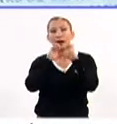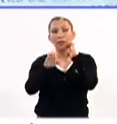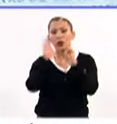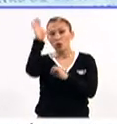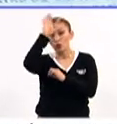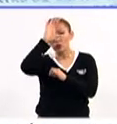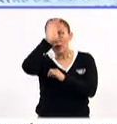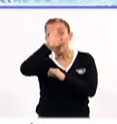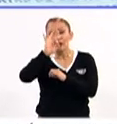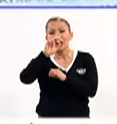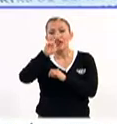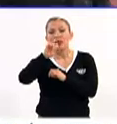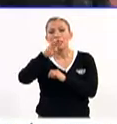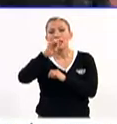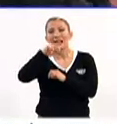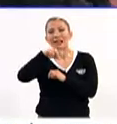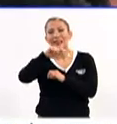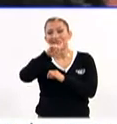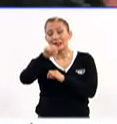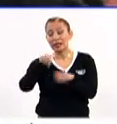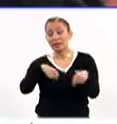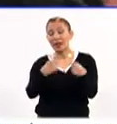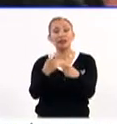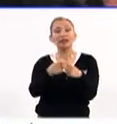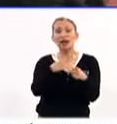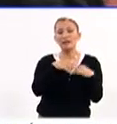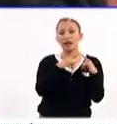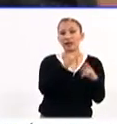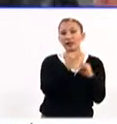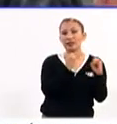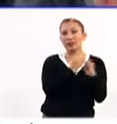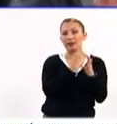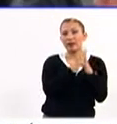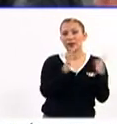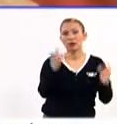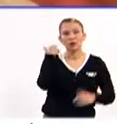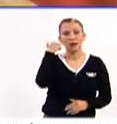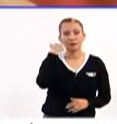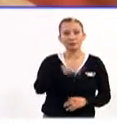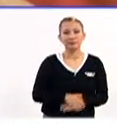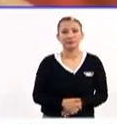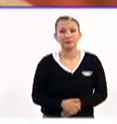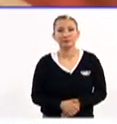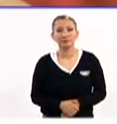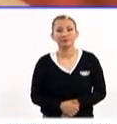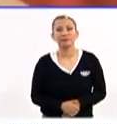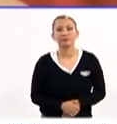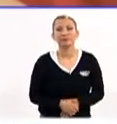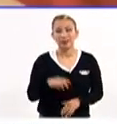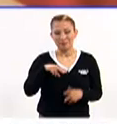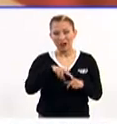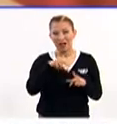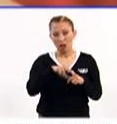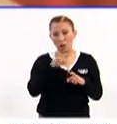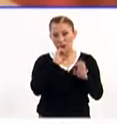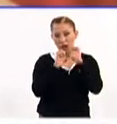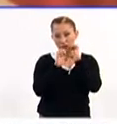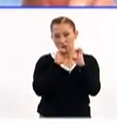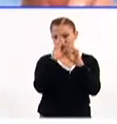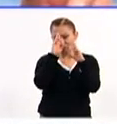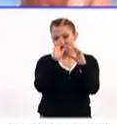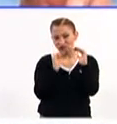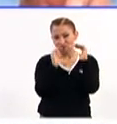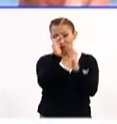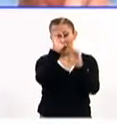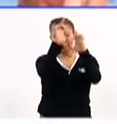Periodismo Cultural Fernando Benítez, otorgado por la Feria Internacional del Libro de Guadalajara. En el Parque de los Periodistas Ilustres